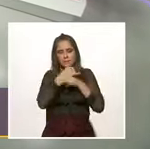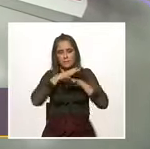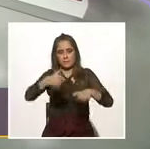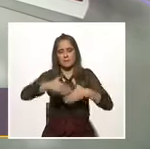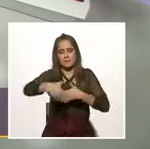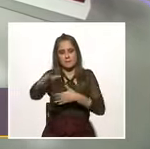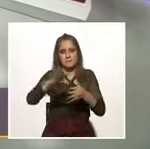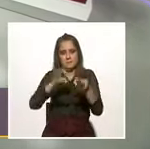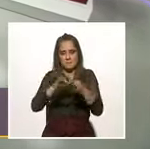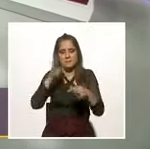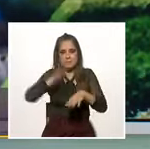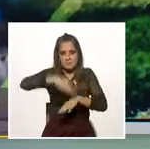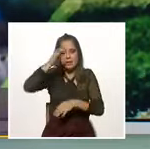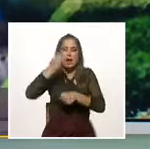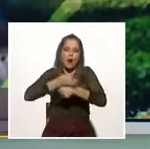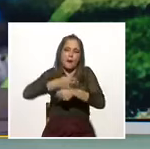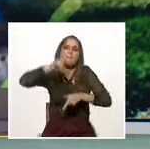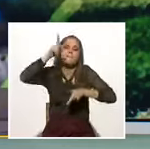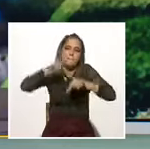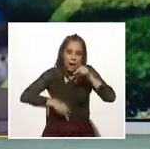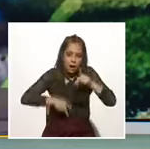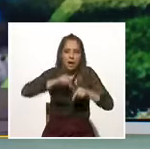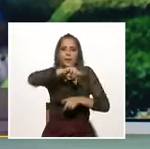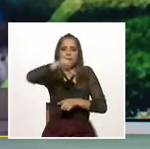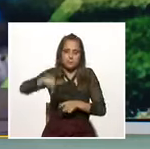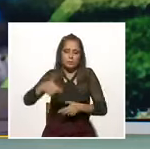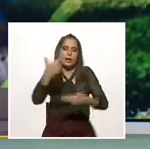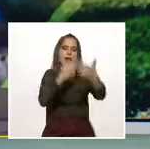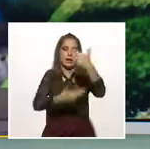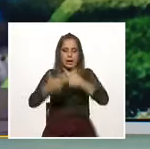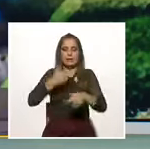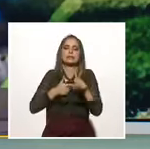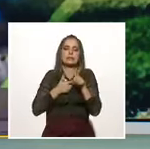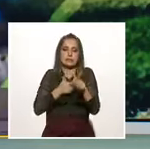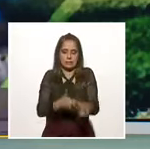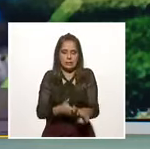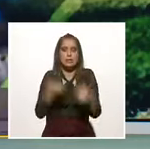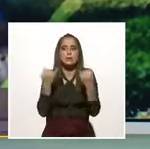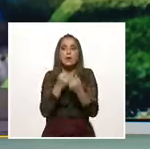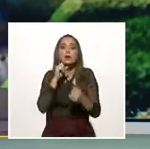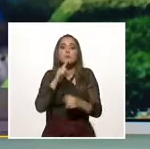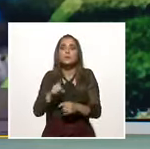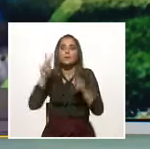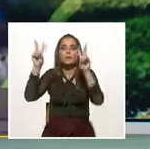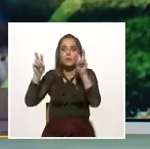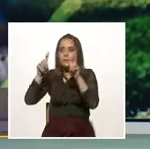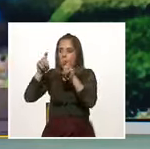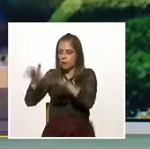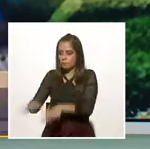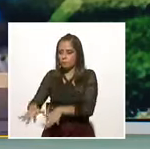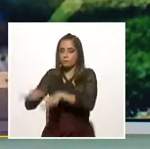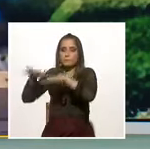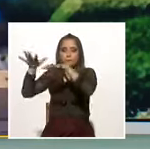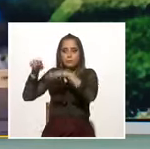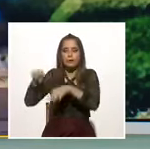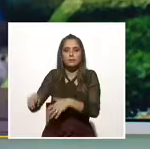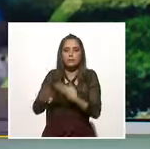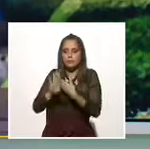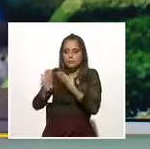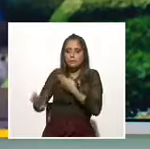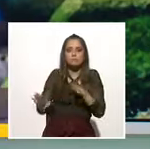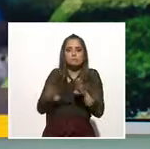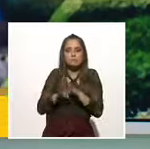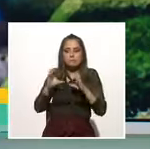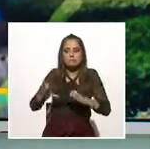pausa rapidísima. Y regresando, seguimos platicando esto. Y también de las inundaciones. Porque ahí, pues, ¿cómo puedes prevenir,